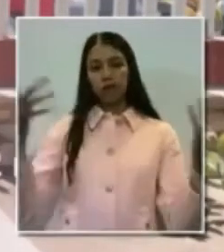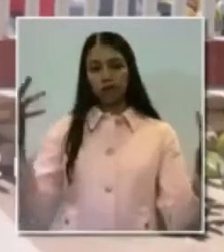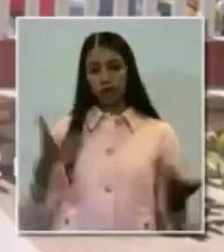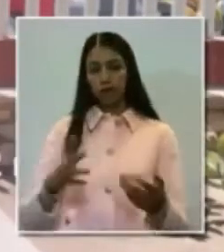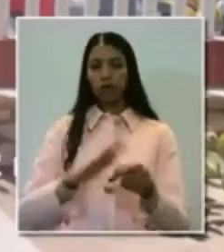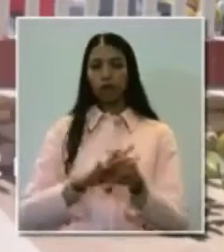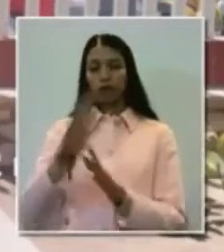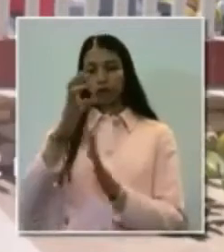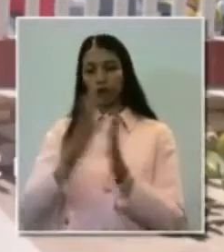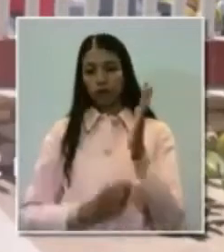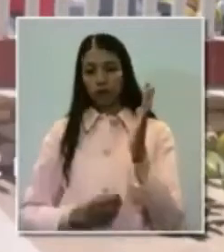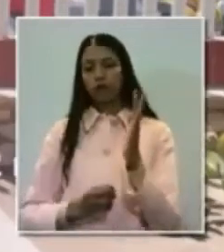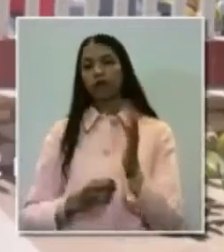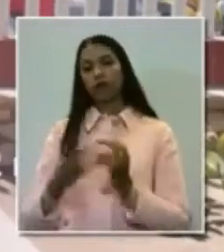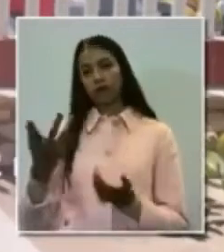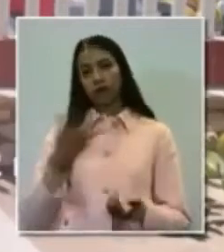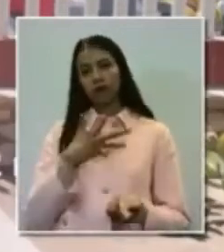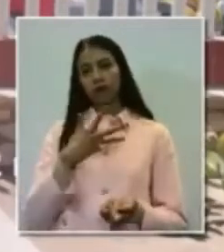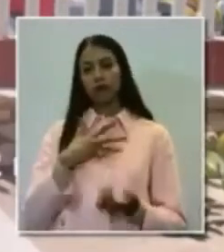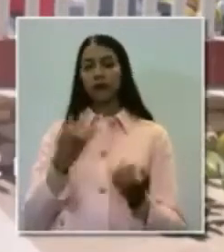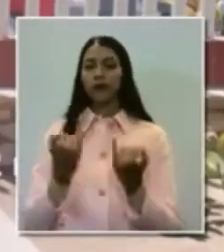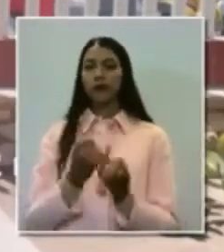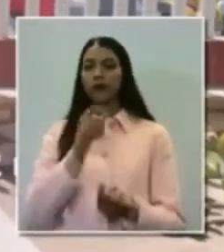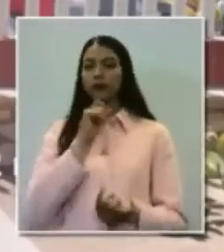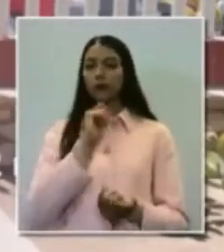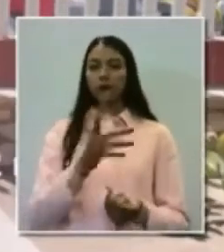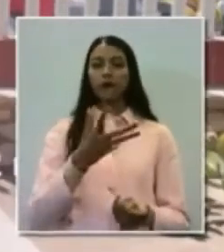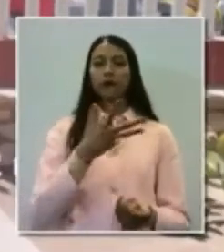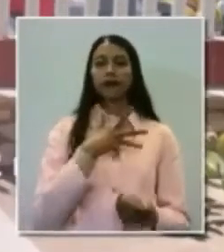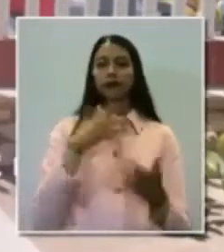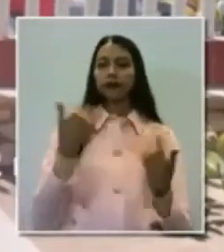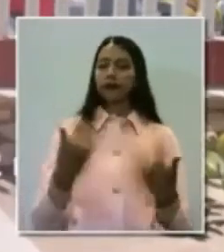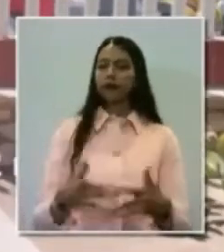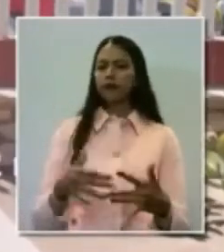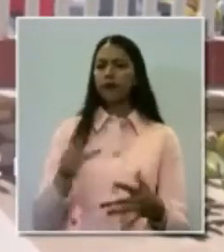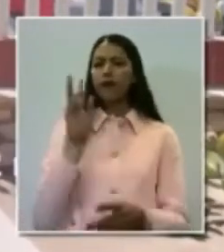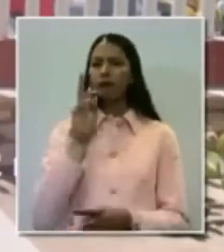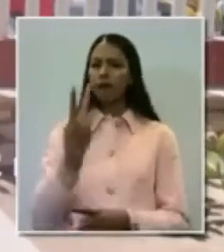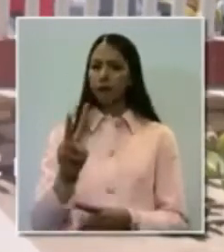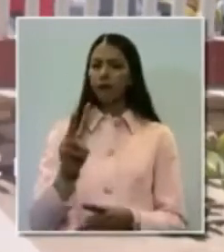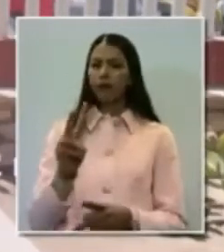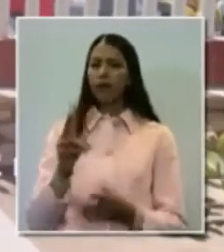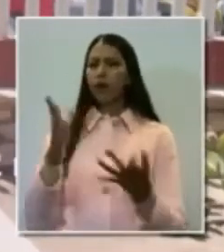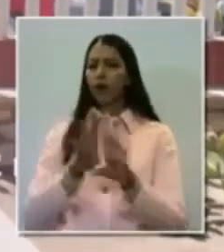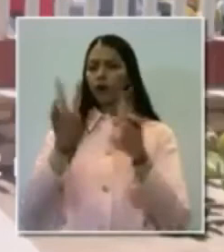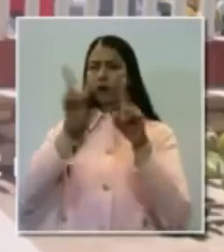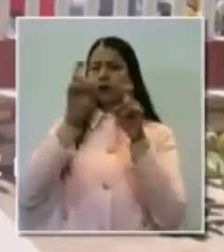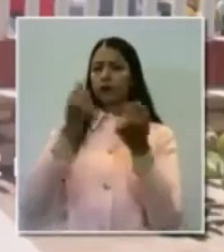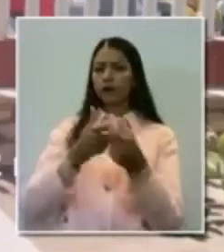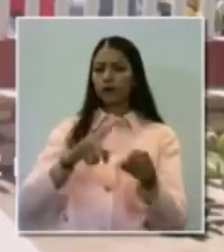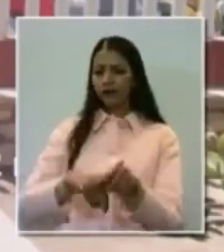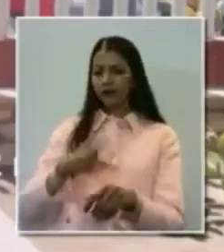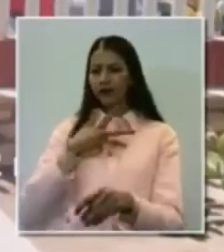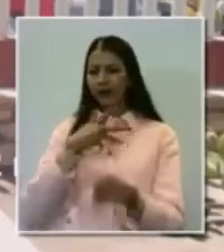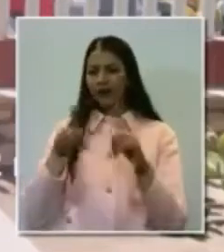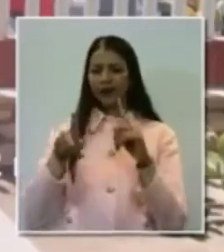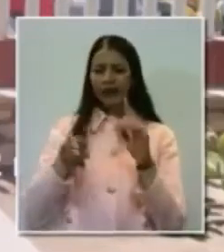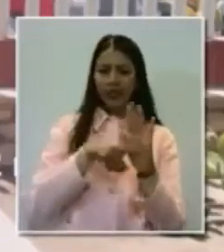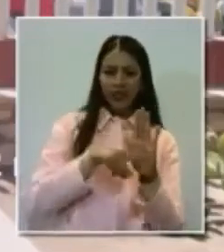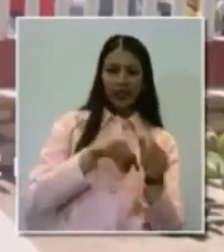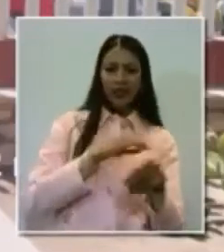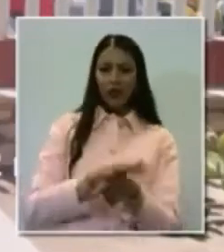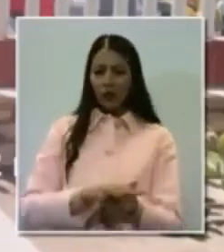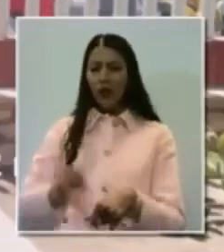ejecutando los descuentos correspondientes. De igual manera, hablamos de un gran impacto social que afecta a todas las actividades diarias, a